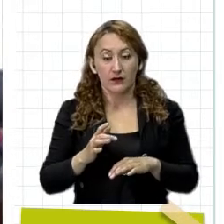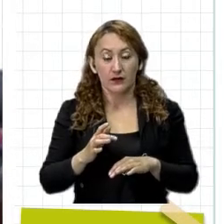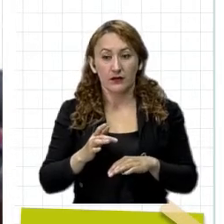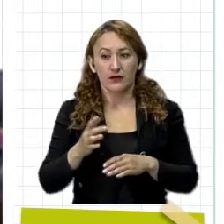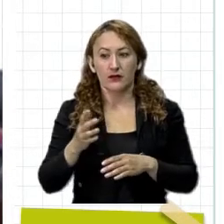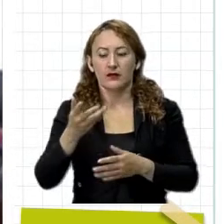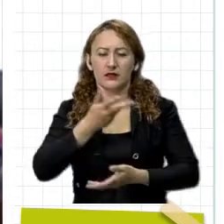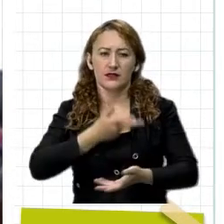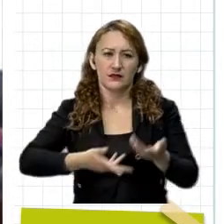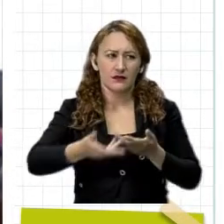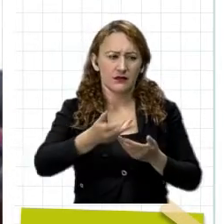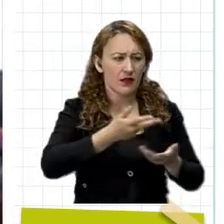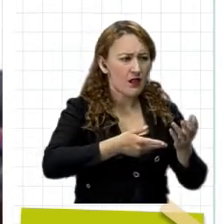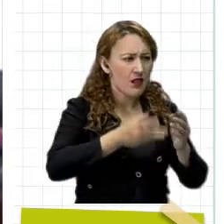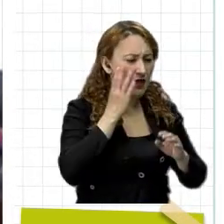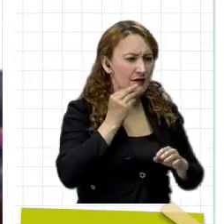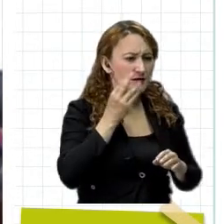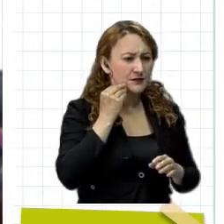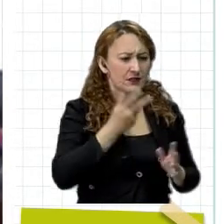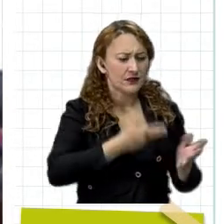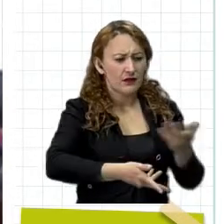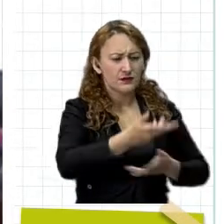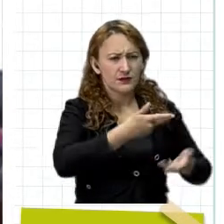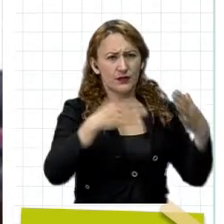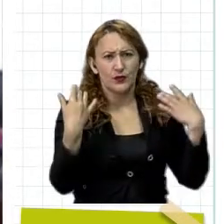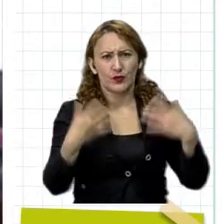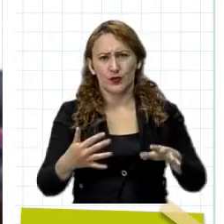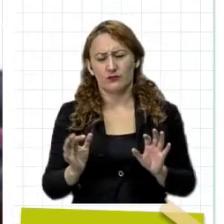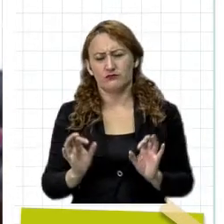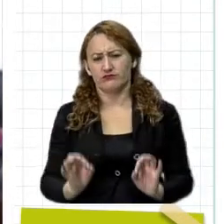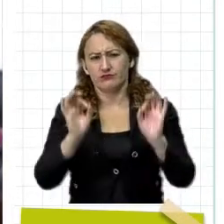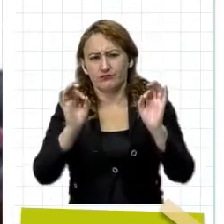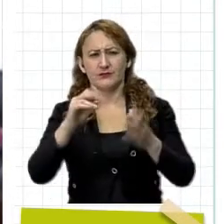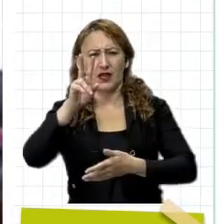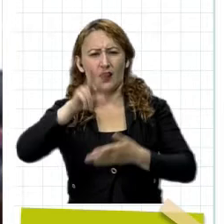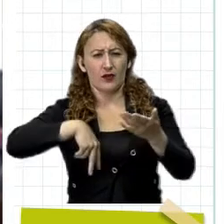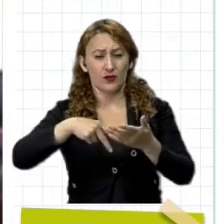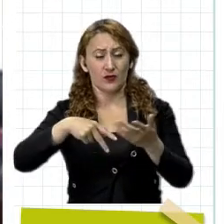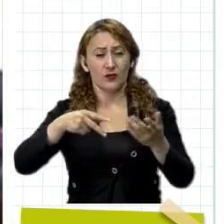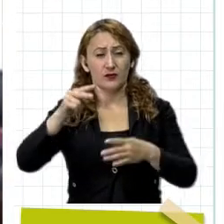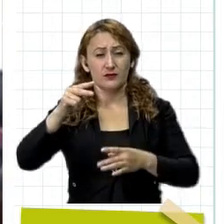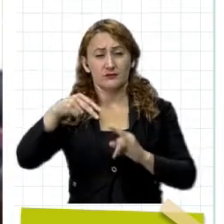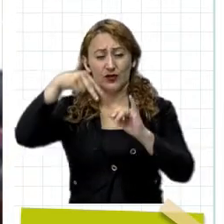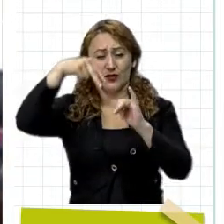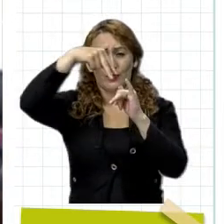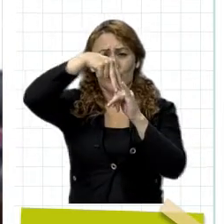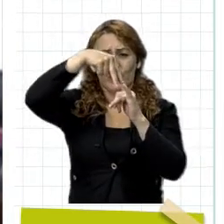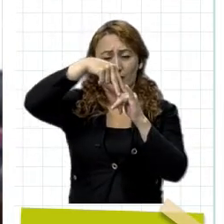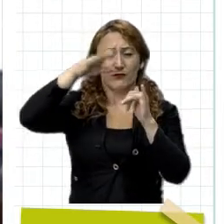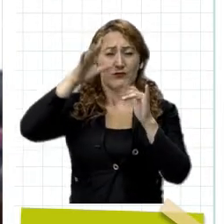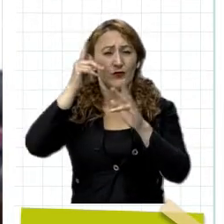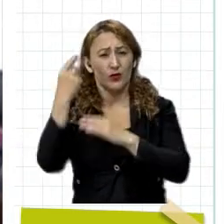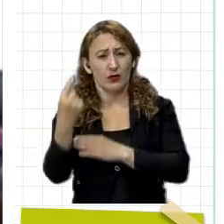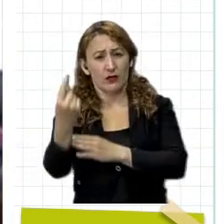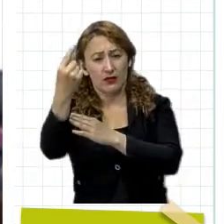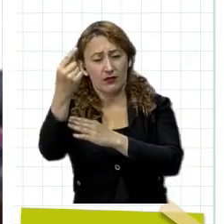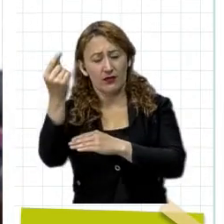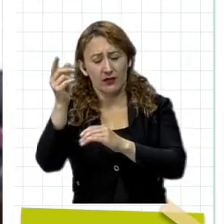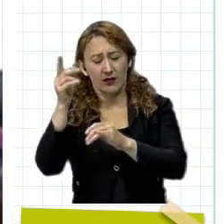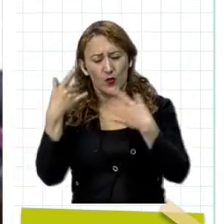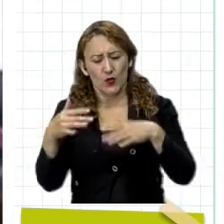caucanos, prolijas las lecturas antropológicas y políticas, la lucidez en torno a mi ancestro